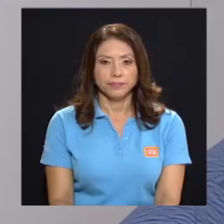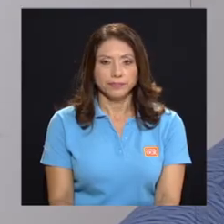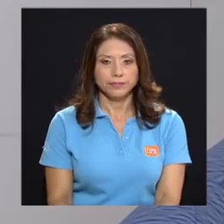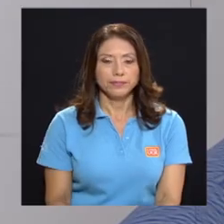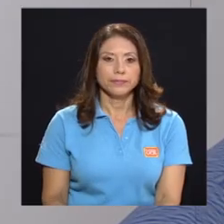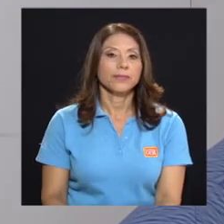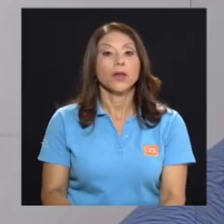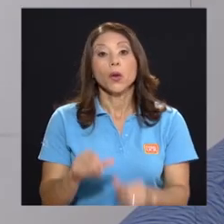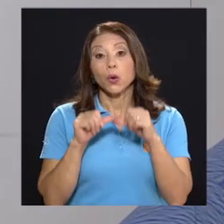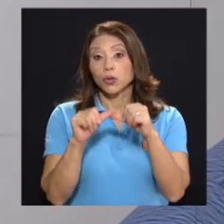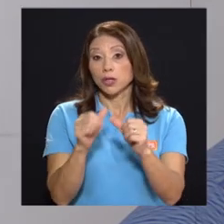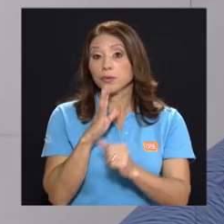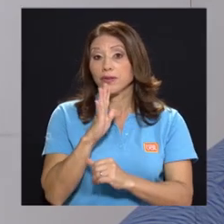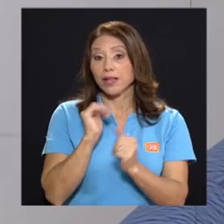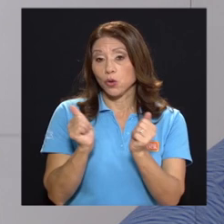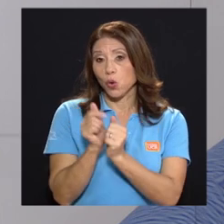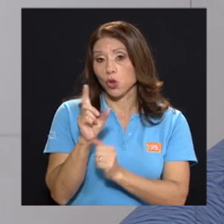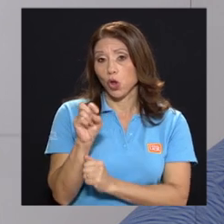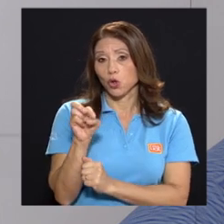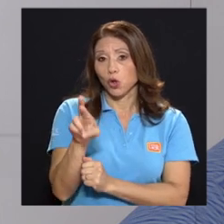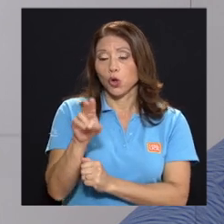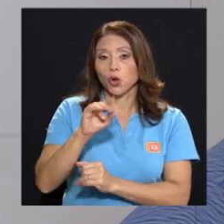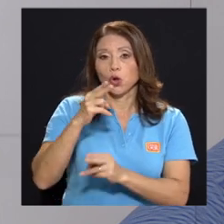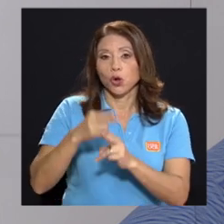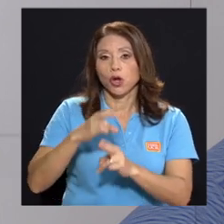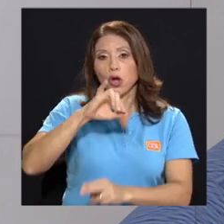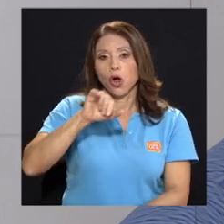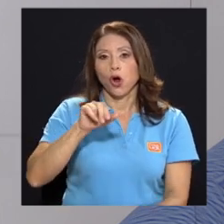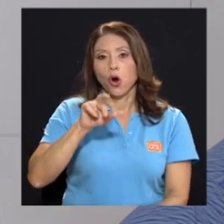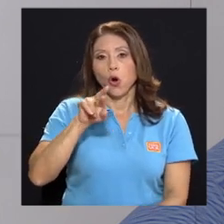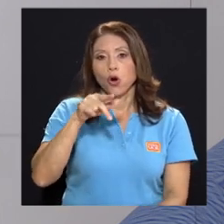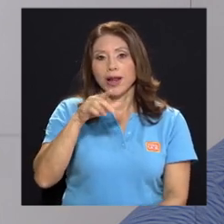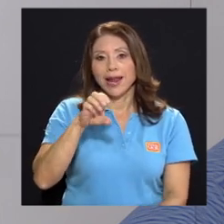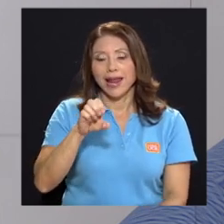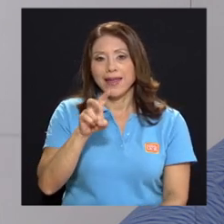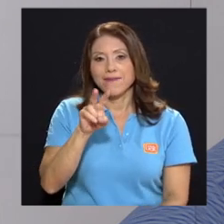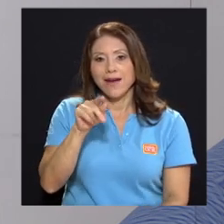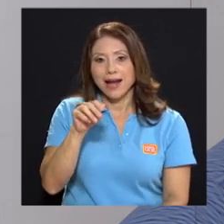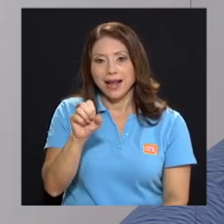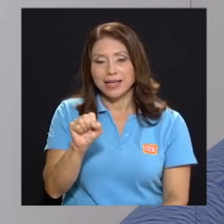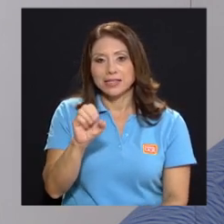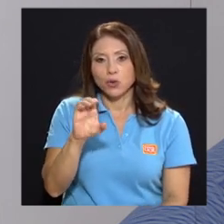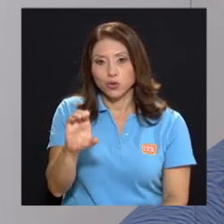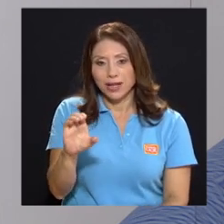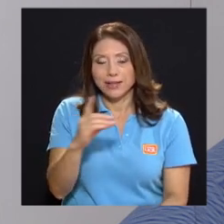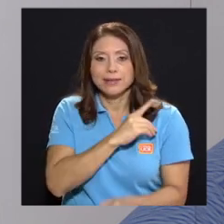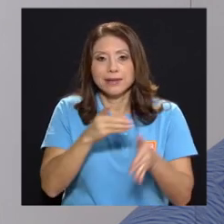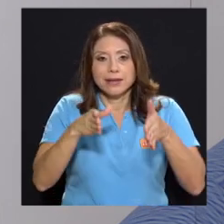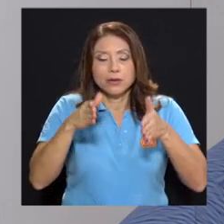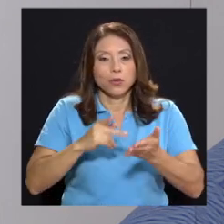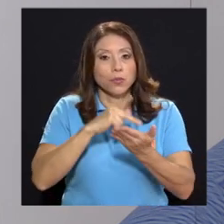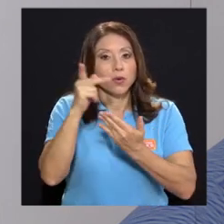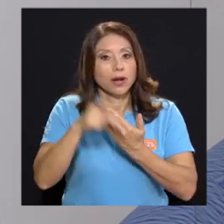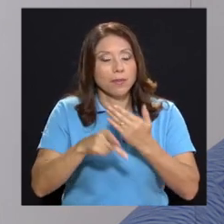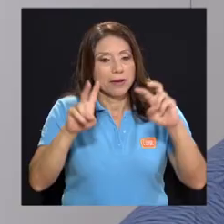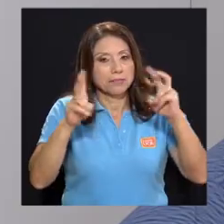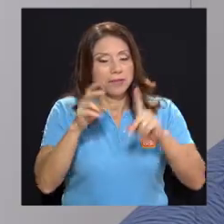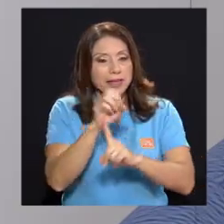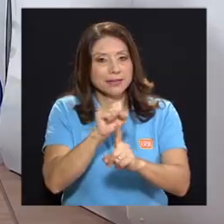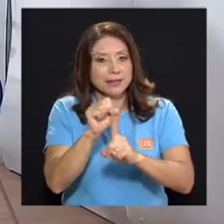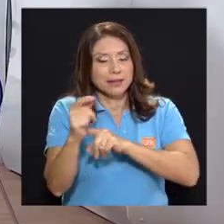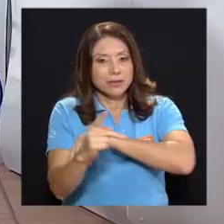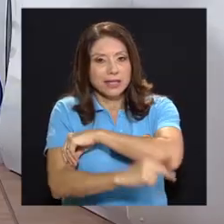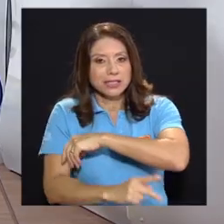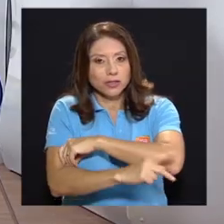continuamos conversando con el doctor jorge vargas cullel director del programa del estado de la nación